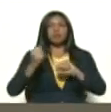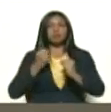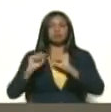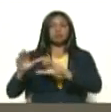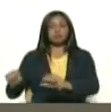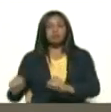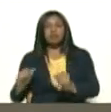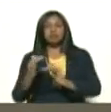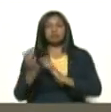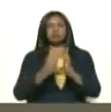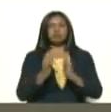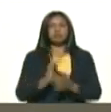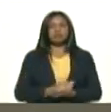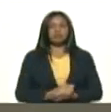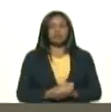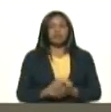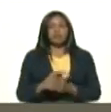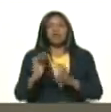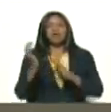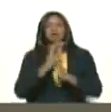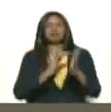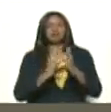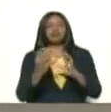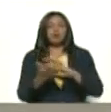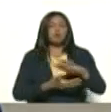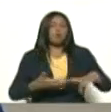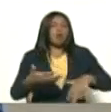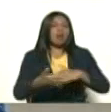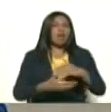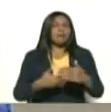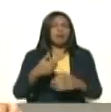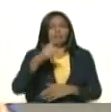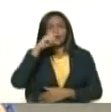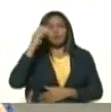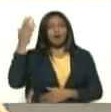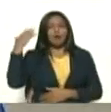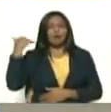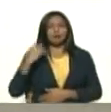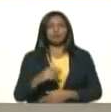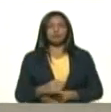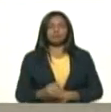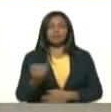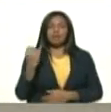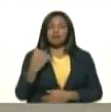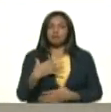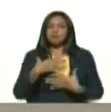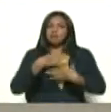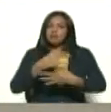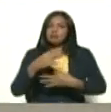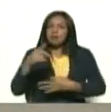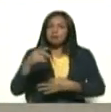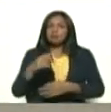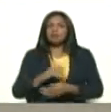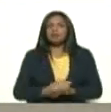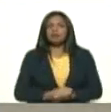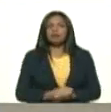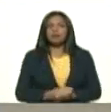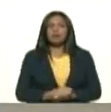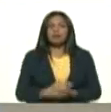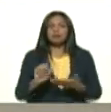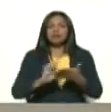Jesús en los conflictos de sus tiempos. Y este es muy interesante este libro, padre. Este libro me lo regaló en el año